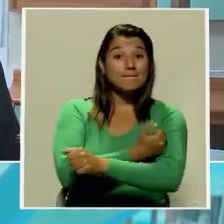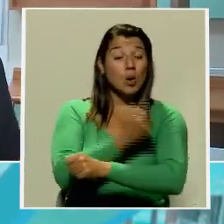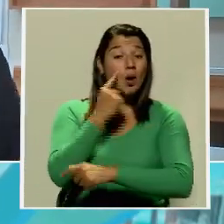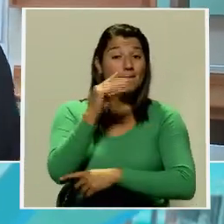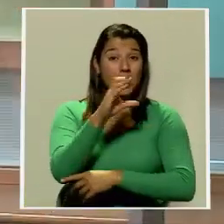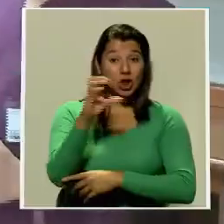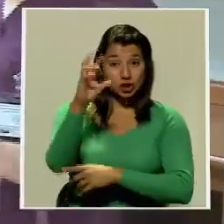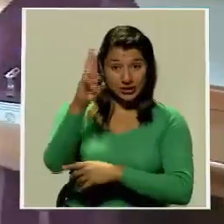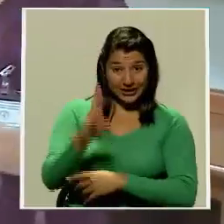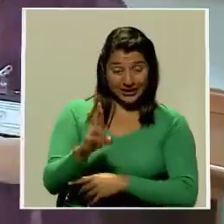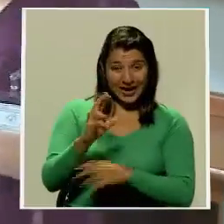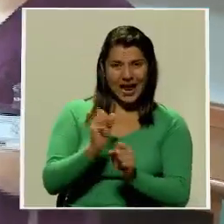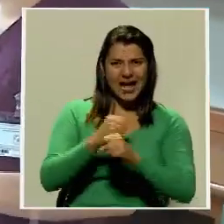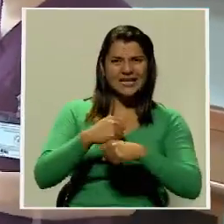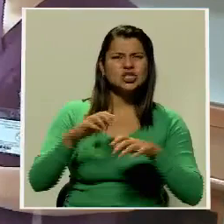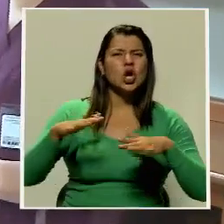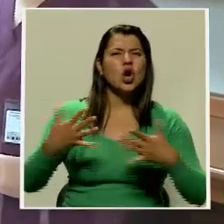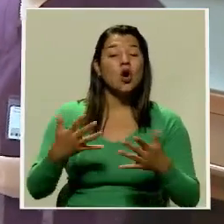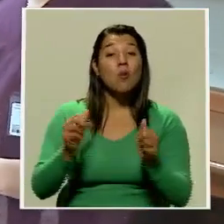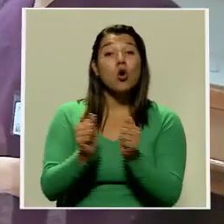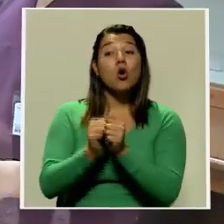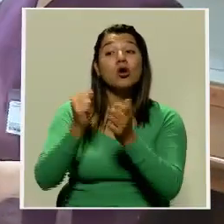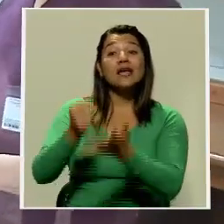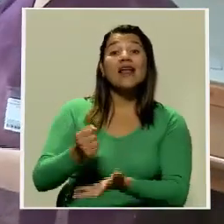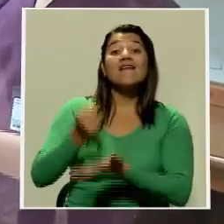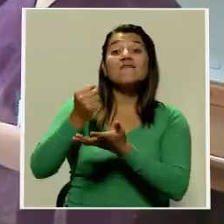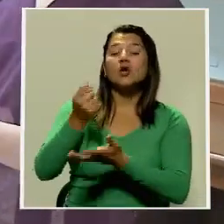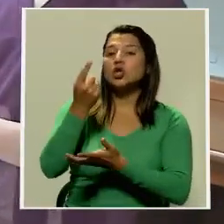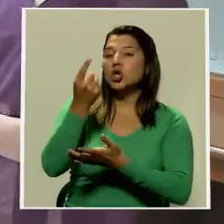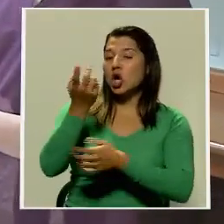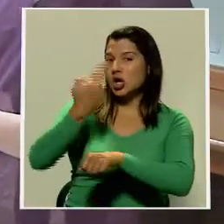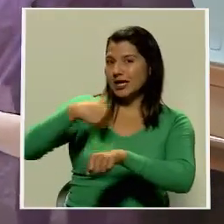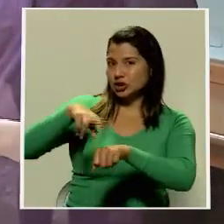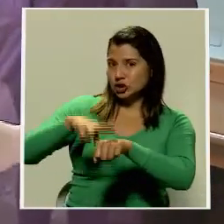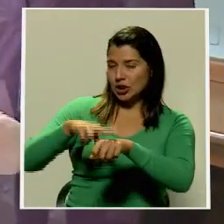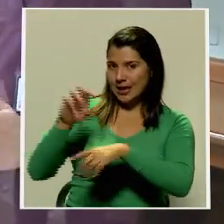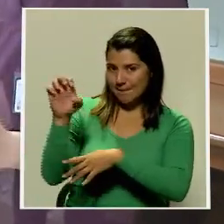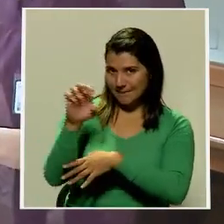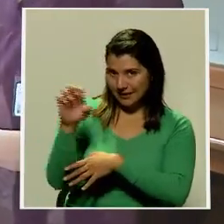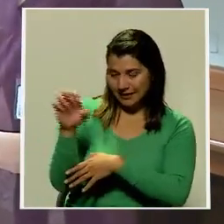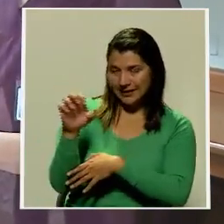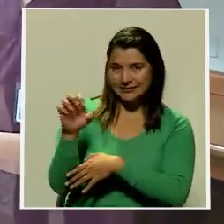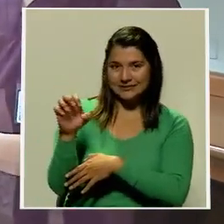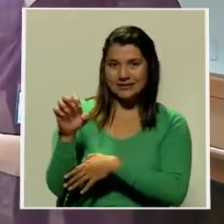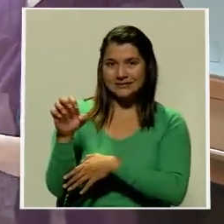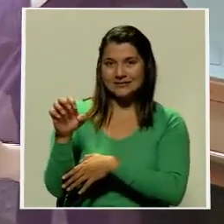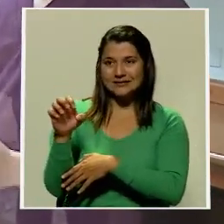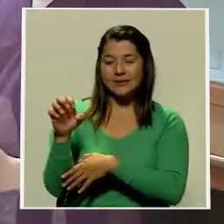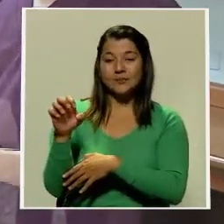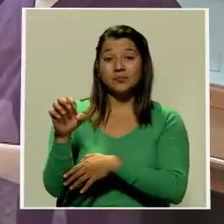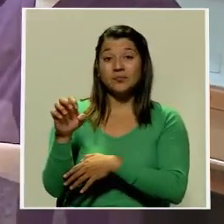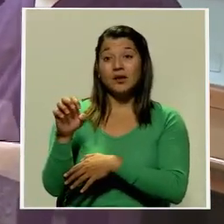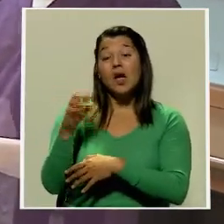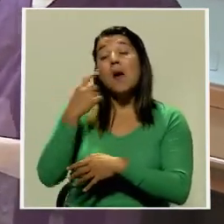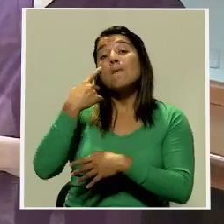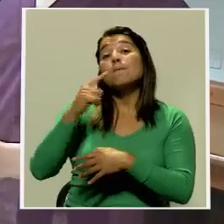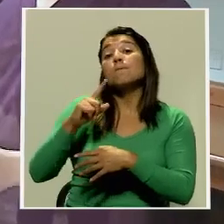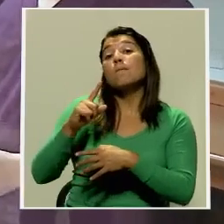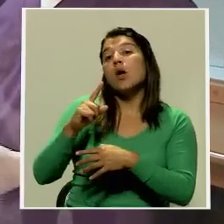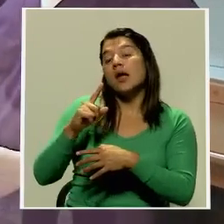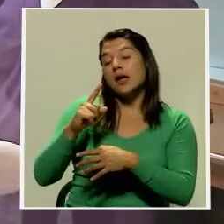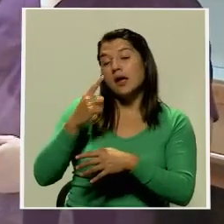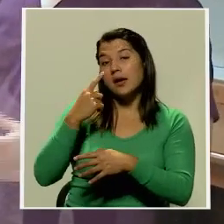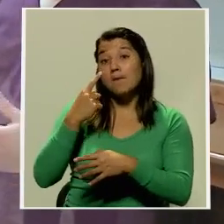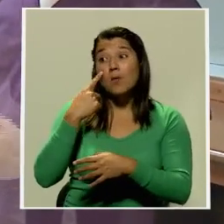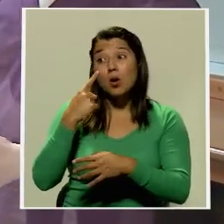se hizo mediante el Fondo Nacional de Emergencias por la vía de excepción que permite la Ley de